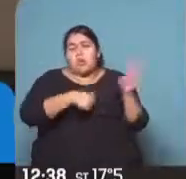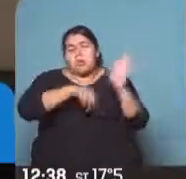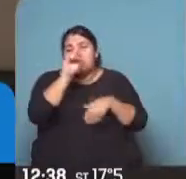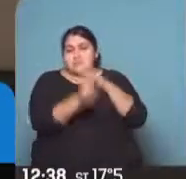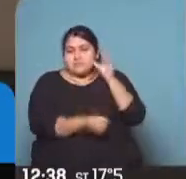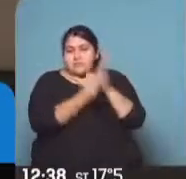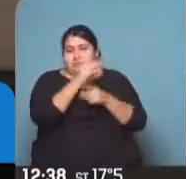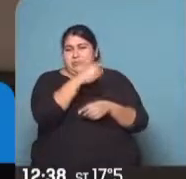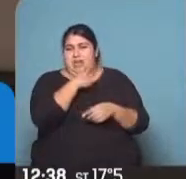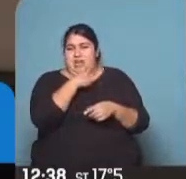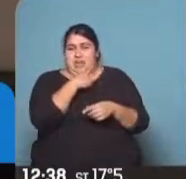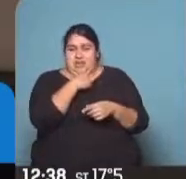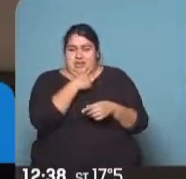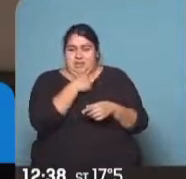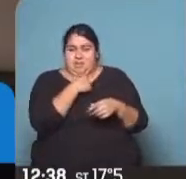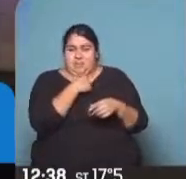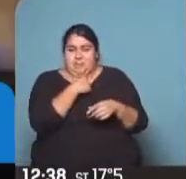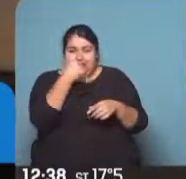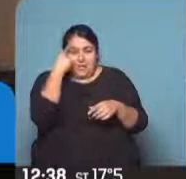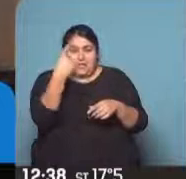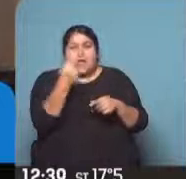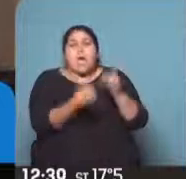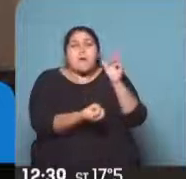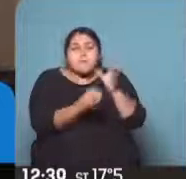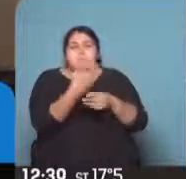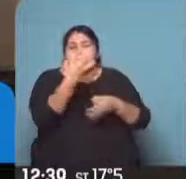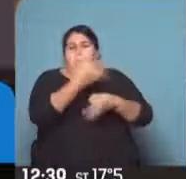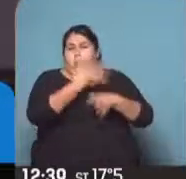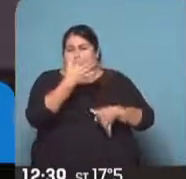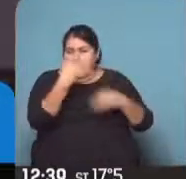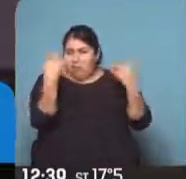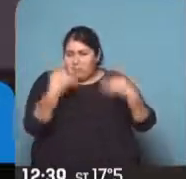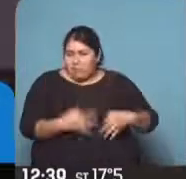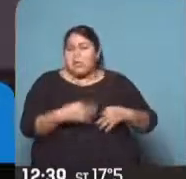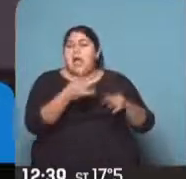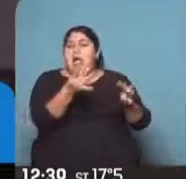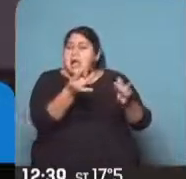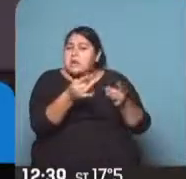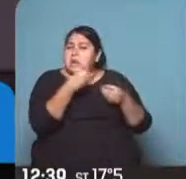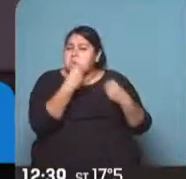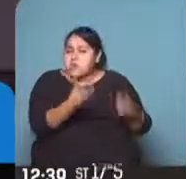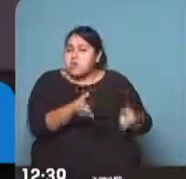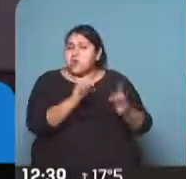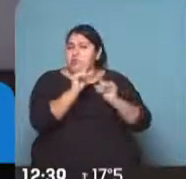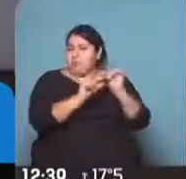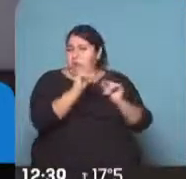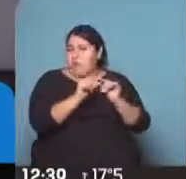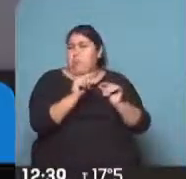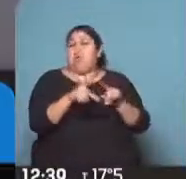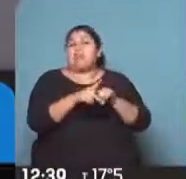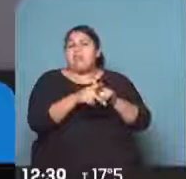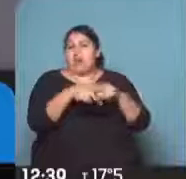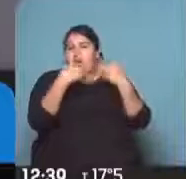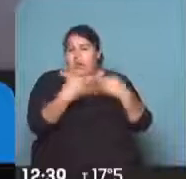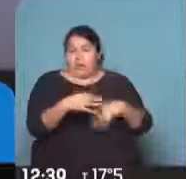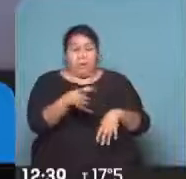lo puedan llevar con la mejor el mejor profesionalismo con la mayor capa de calidad y con la mejor tecnología es decir que yo